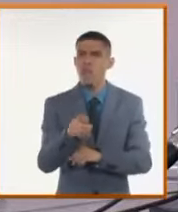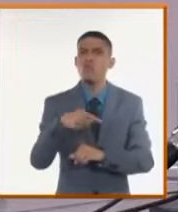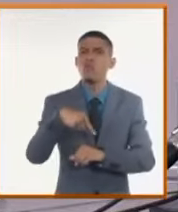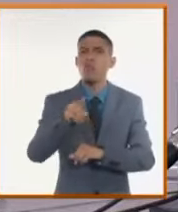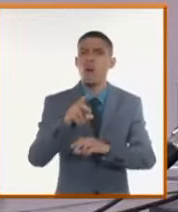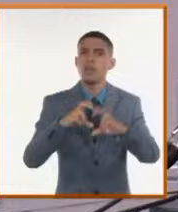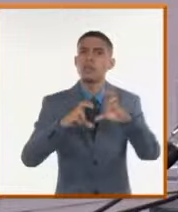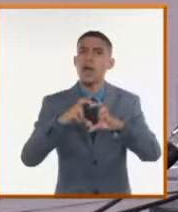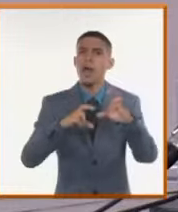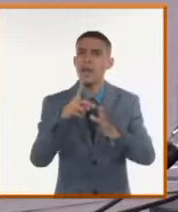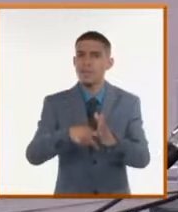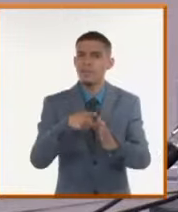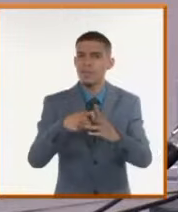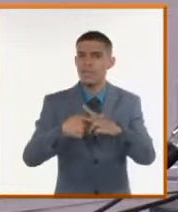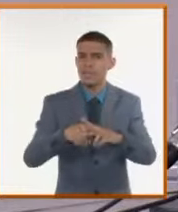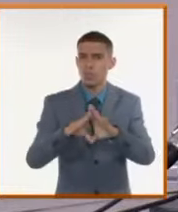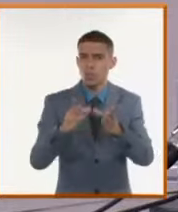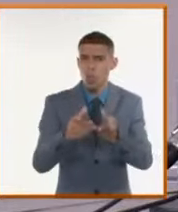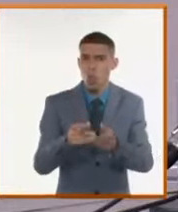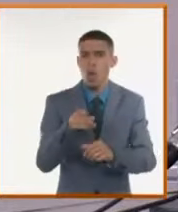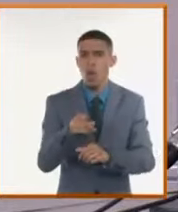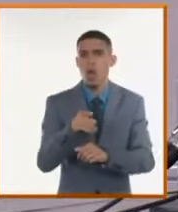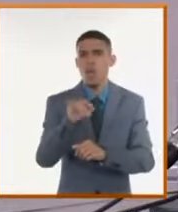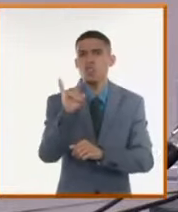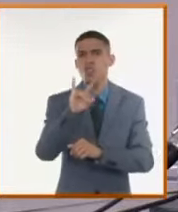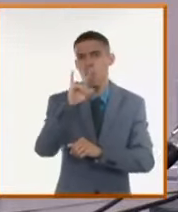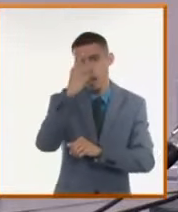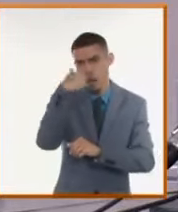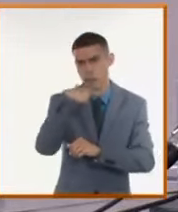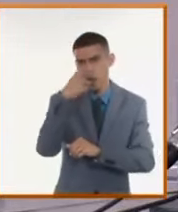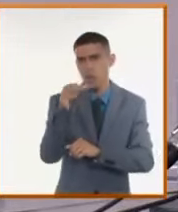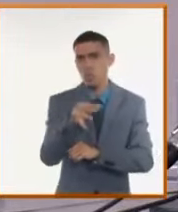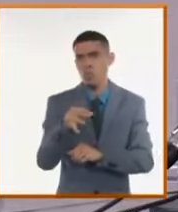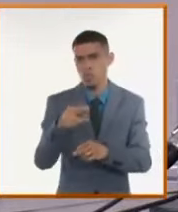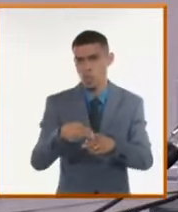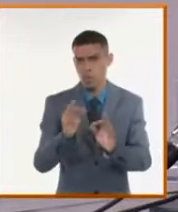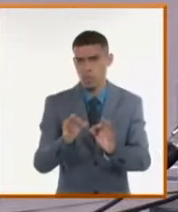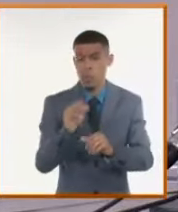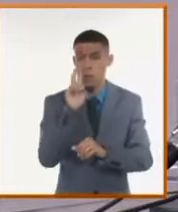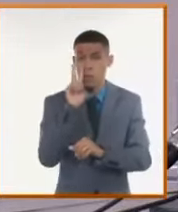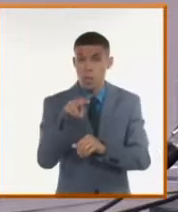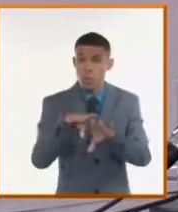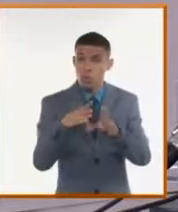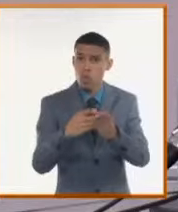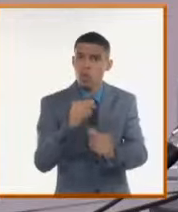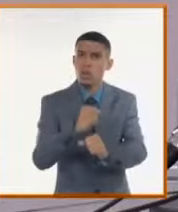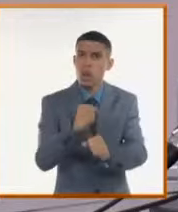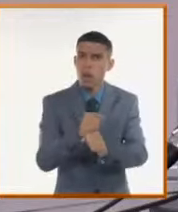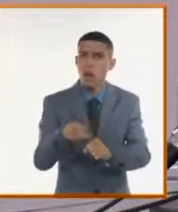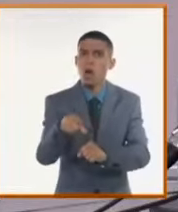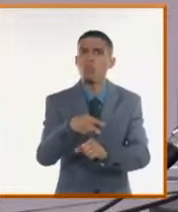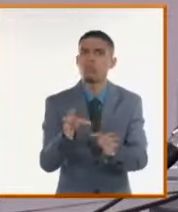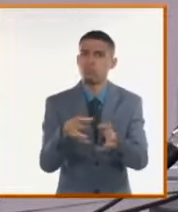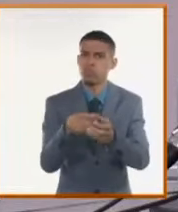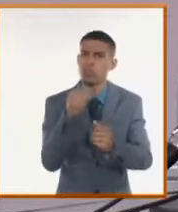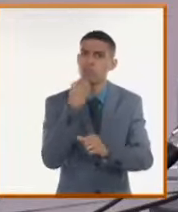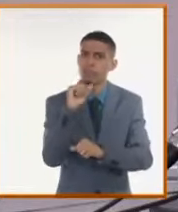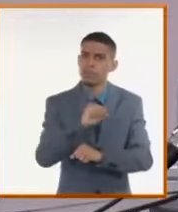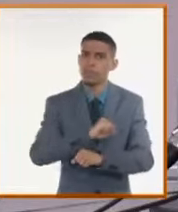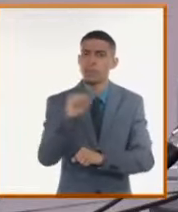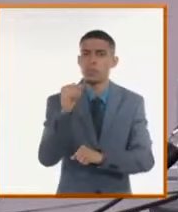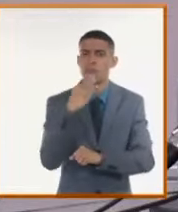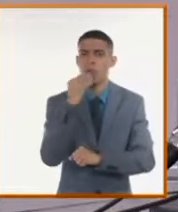ferroviarios 9 de abril en Sagua a la grande y Desde allí percibieron el esfuerzo de ese colectivo por lograr mejores